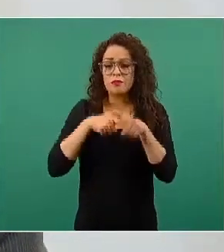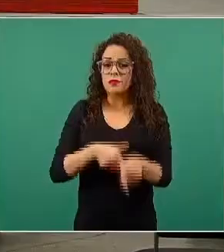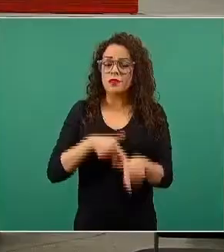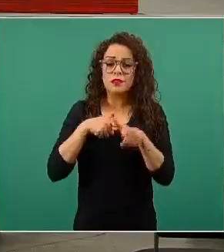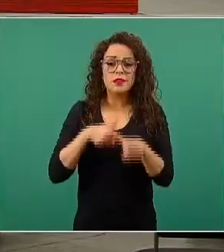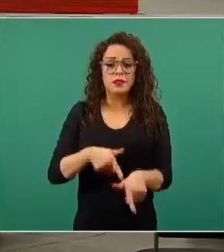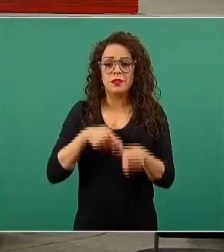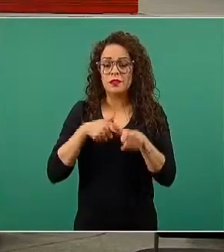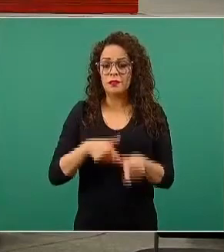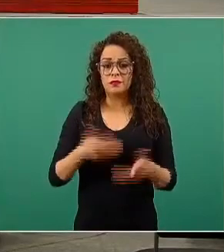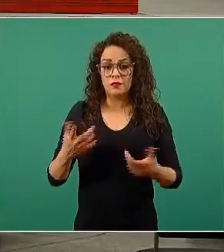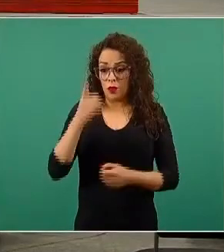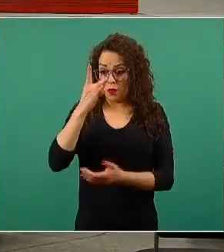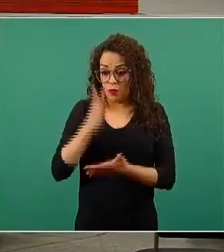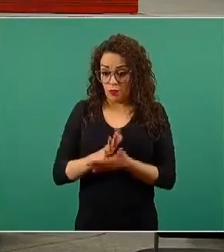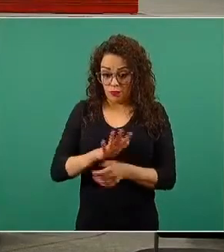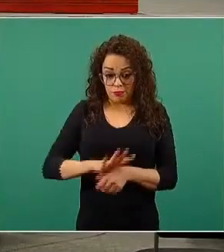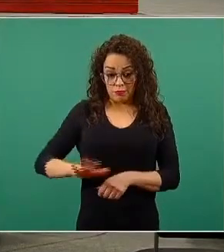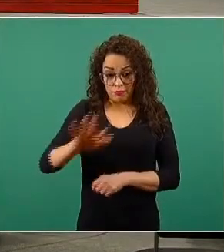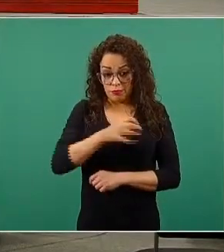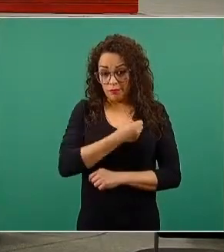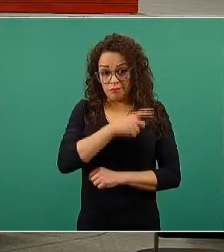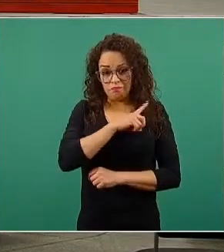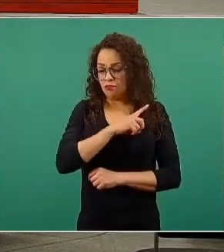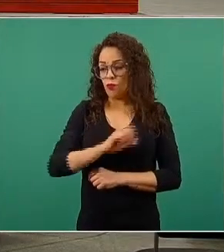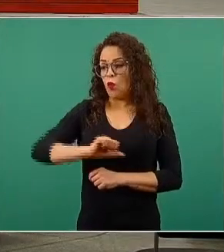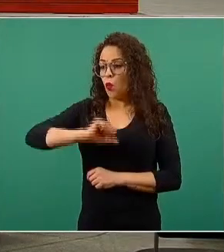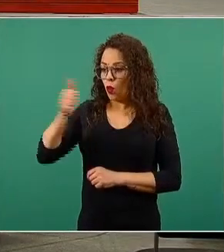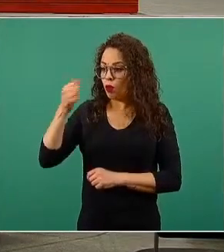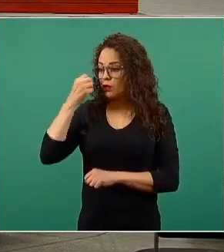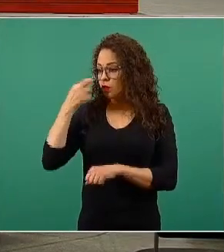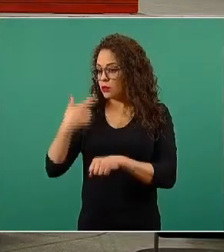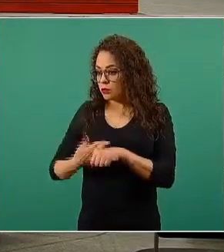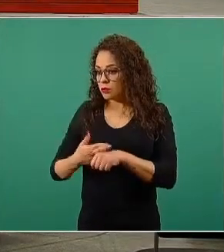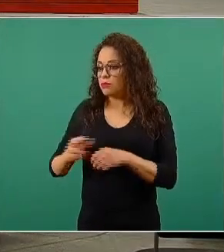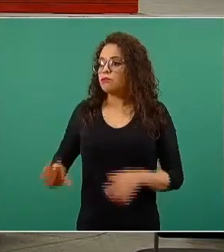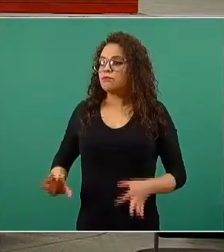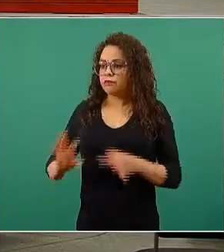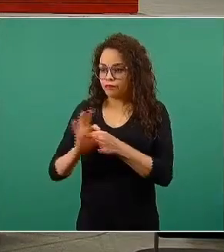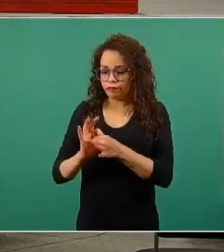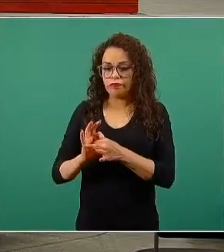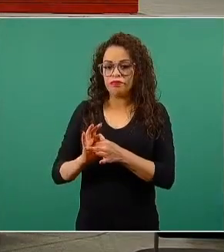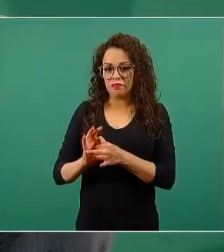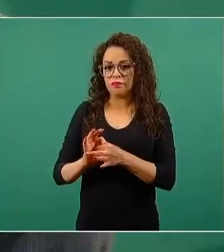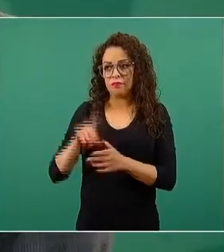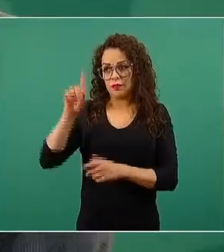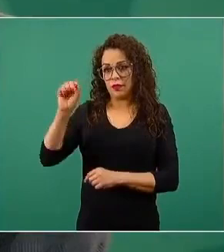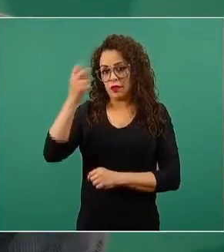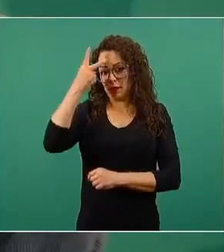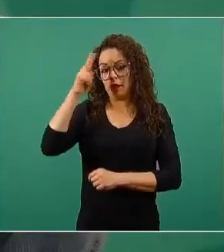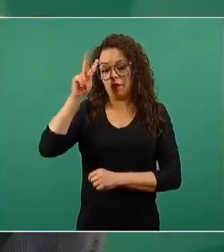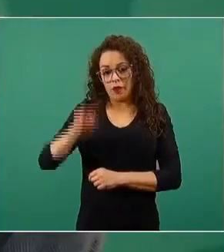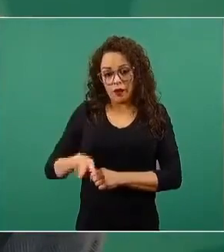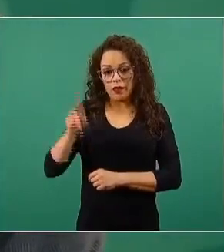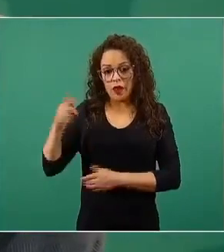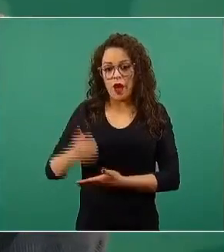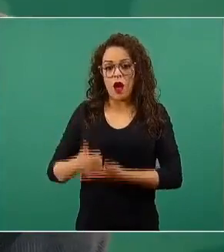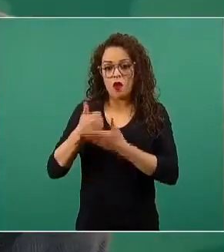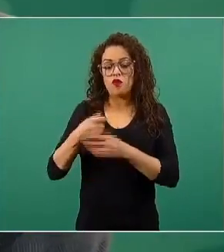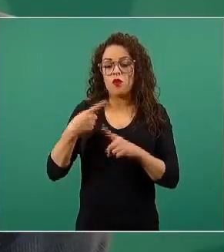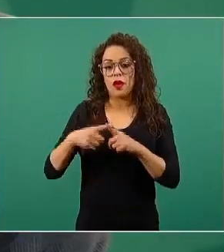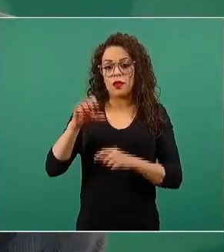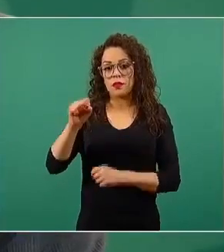nada más, decía yo, en el sector salud, se han sumado otras secretarías. En San Luis Potosí reconocemos el trabajo de la Secretaría de la